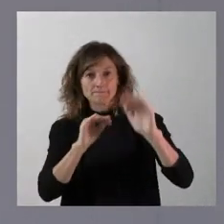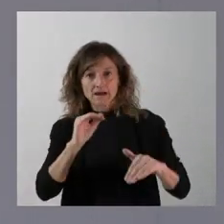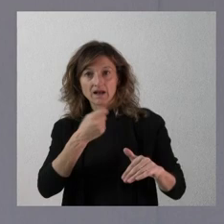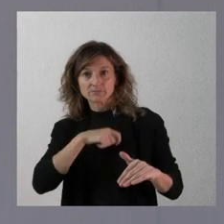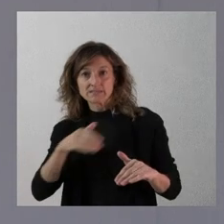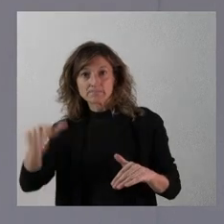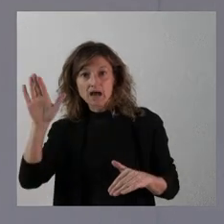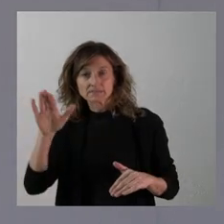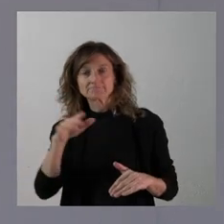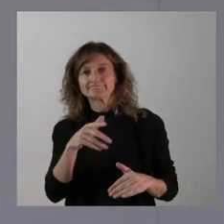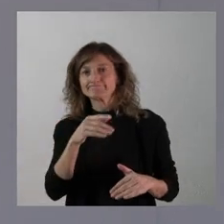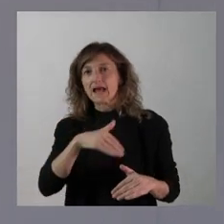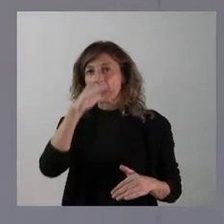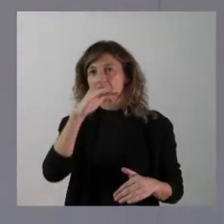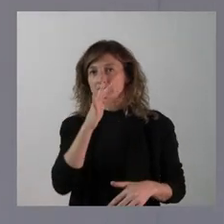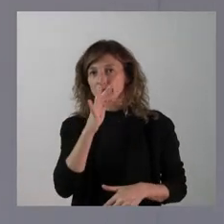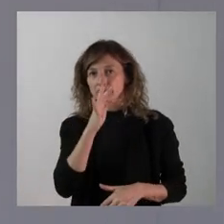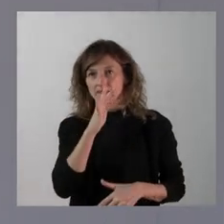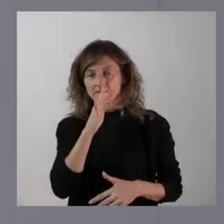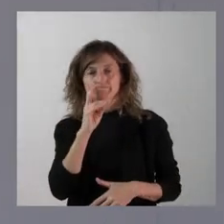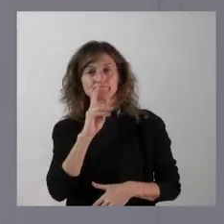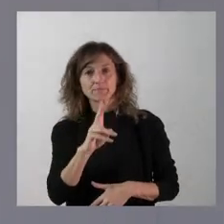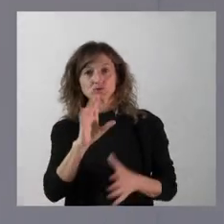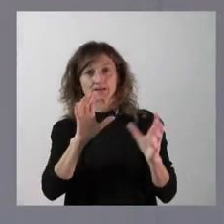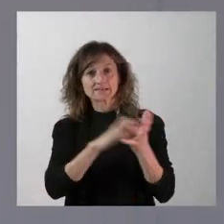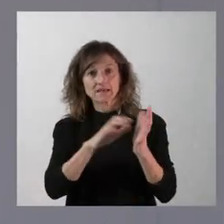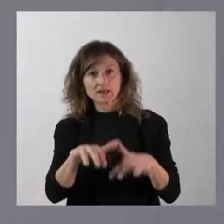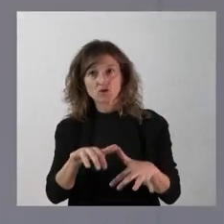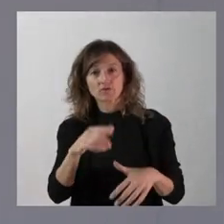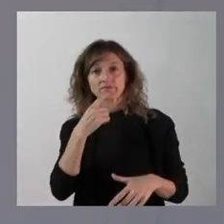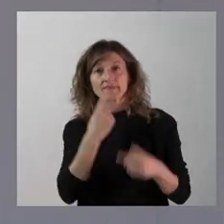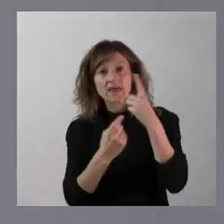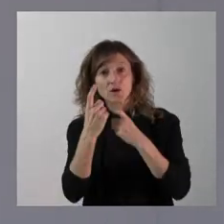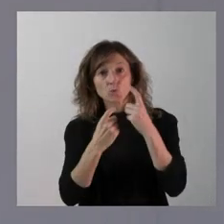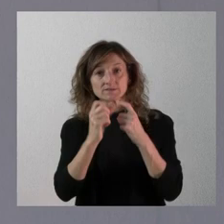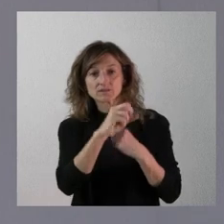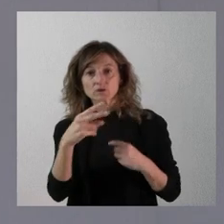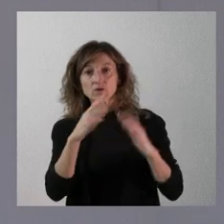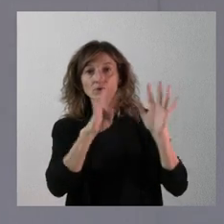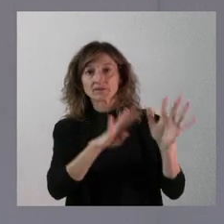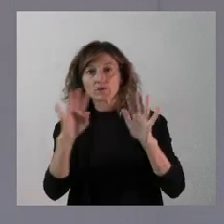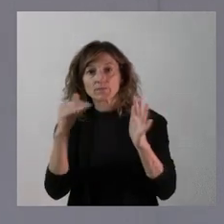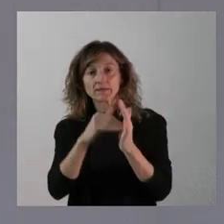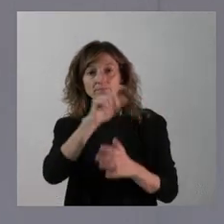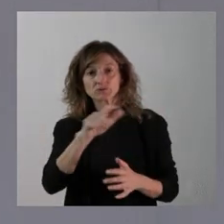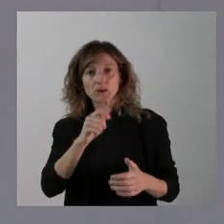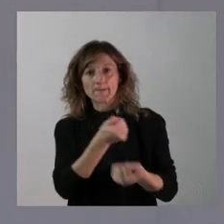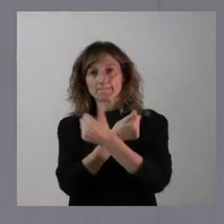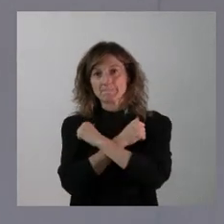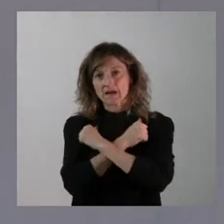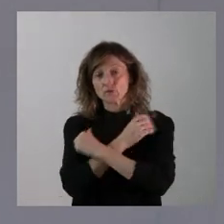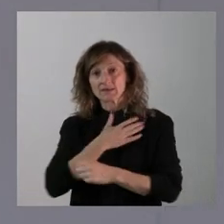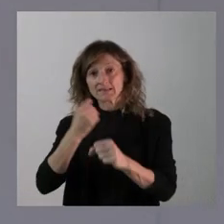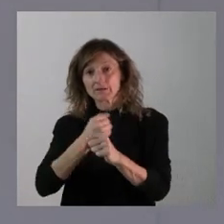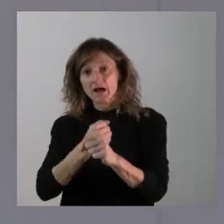sigue siendo muy elevada y sigue Habiendo en el Castilla y león según la encuesta de profesor activa 99.000 personas en paro que